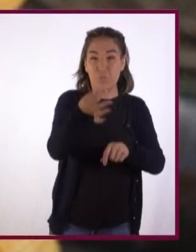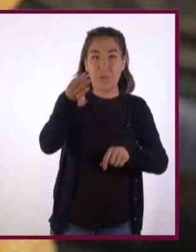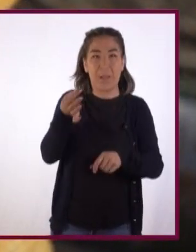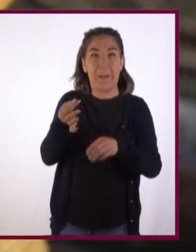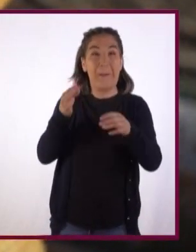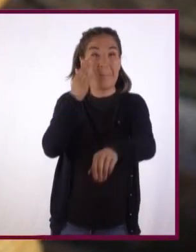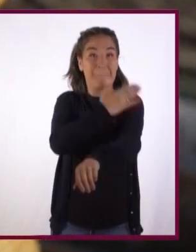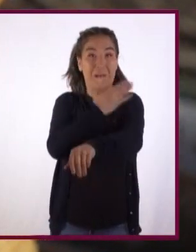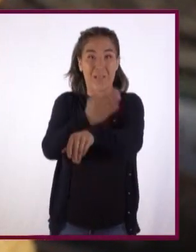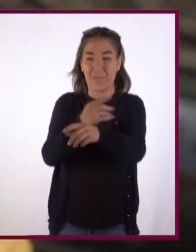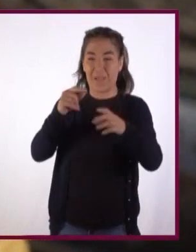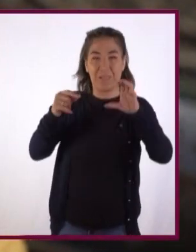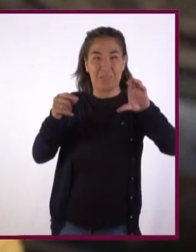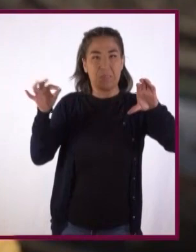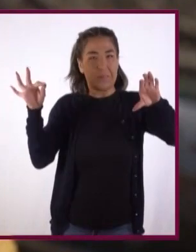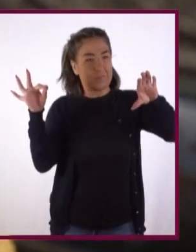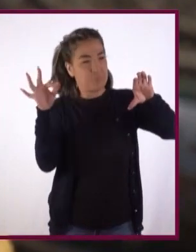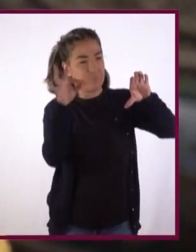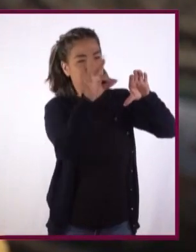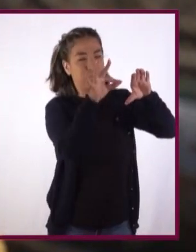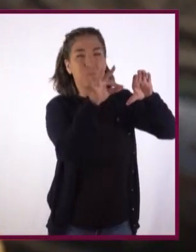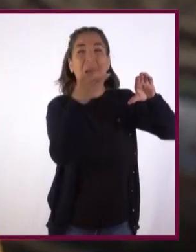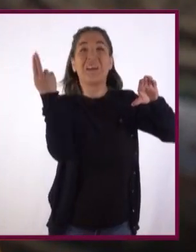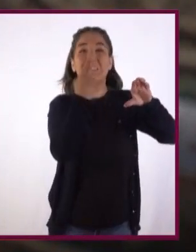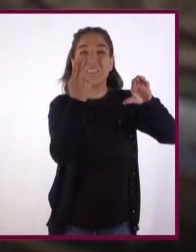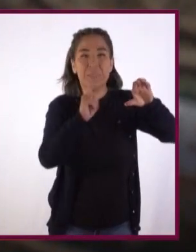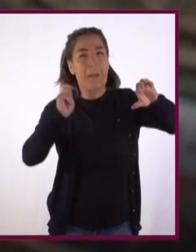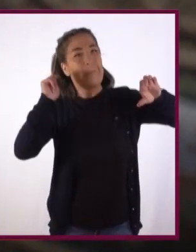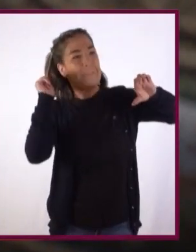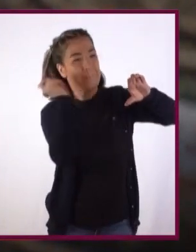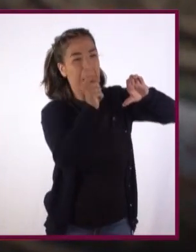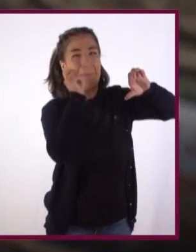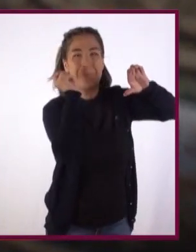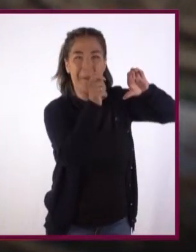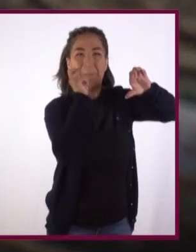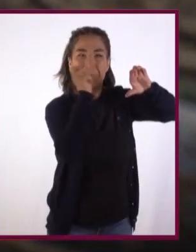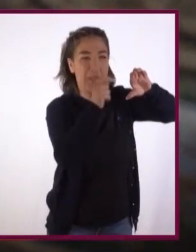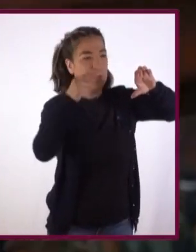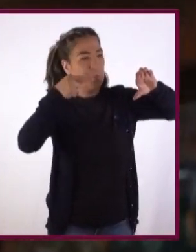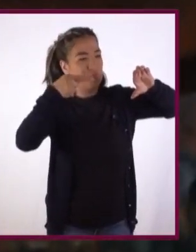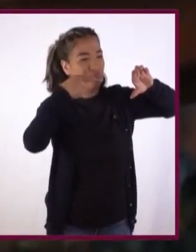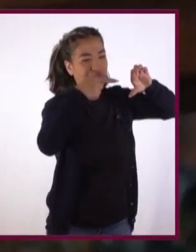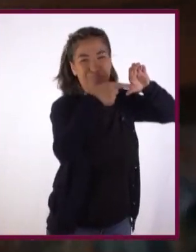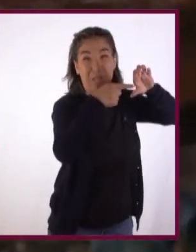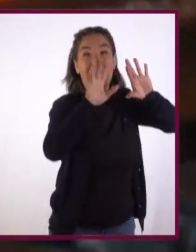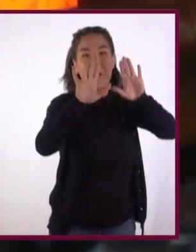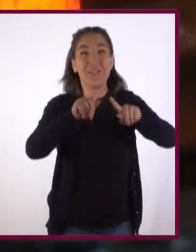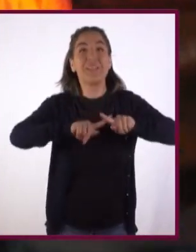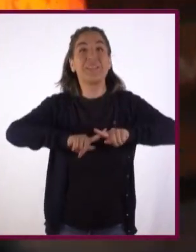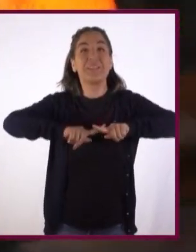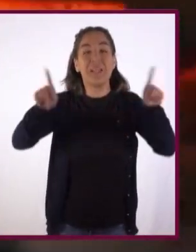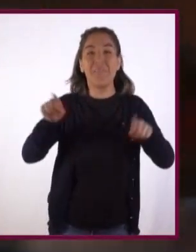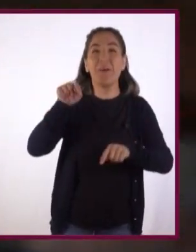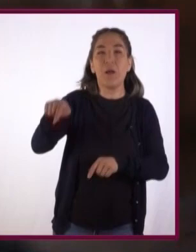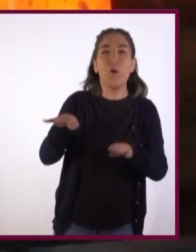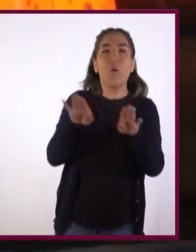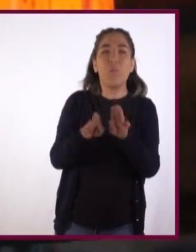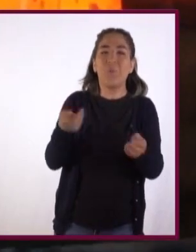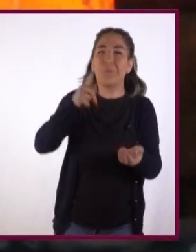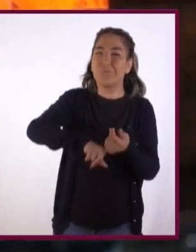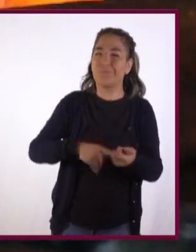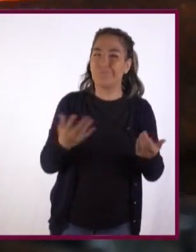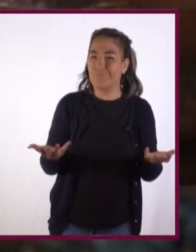penetrar madera, va a necesitar cierto esfuerzo para poderlo lograr, muy diferente al esfuerzo que necesitaría